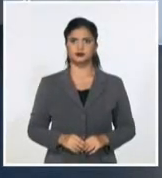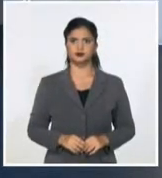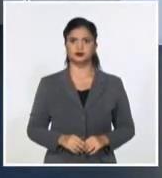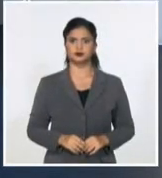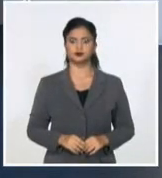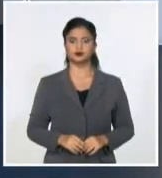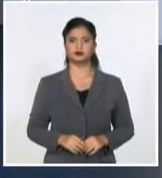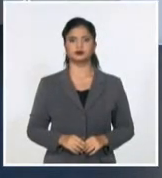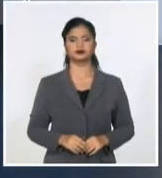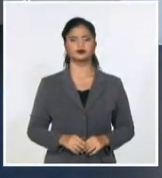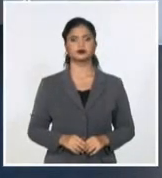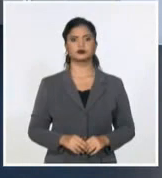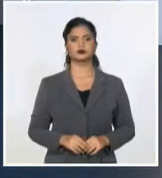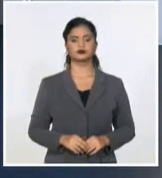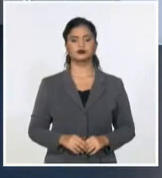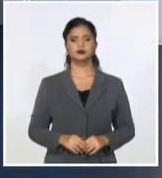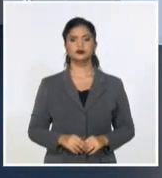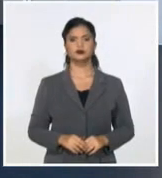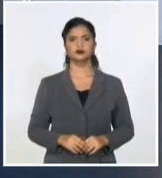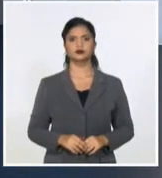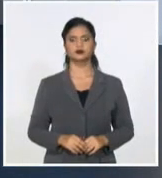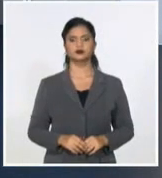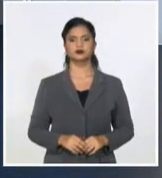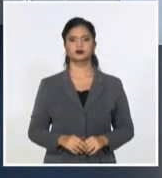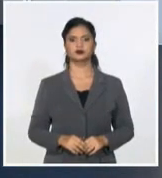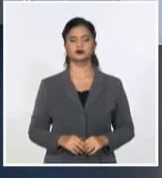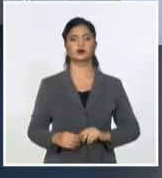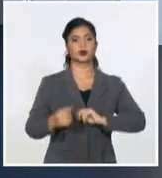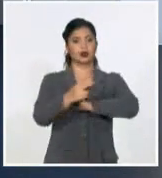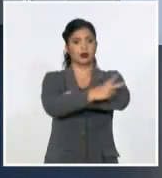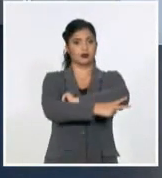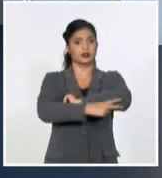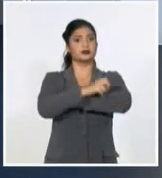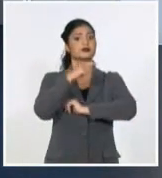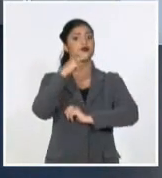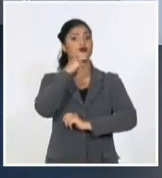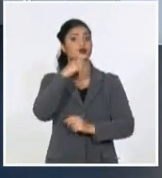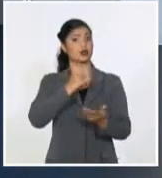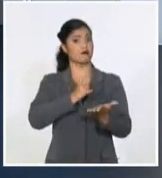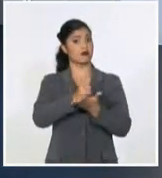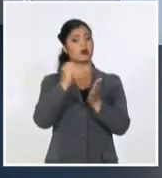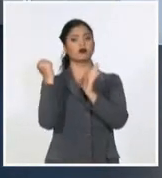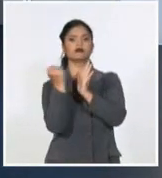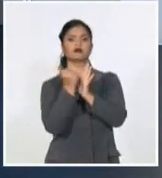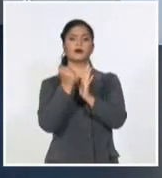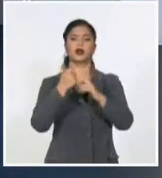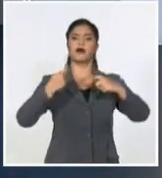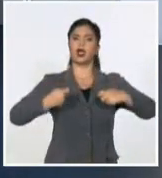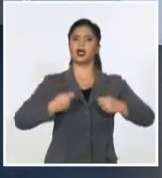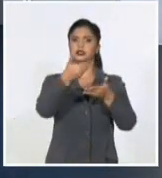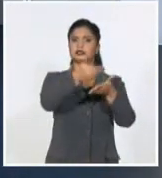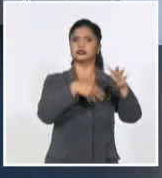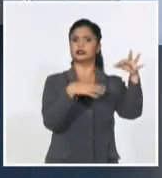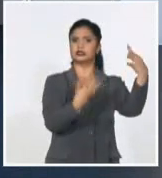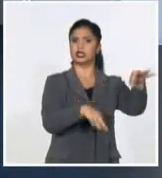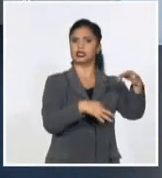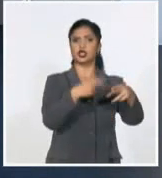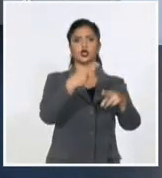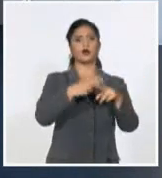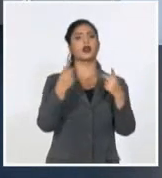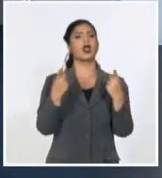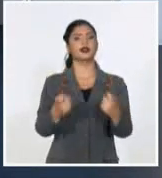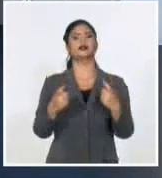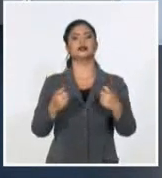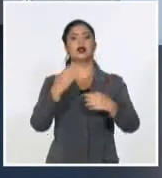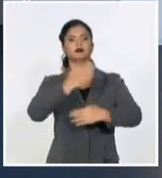El Consejo de la Federación o Cámara Alta del Parlamento ruso aprobó este miércoles una declaración sobre la necesidad de ponerle fin al bloqueo económico,